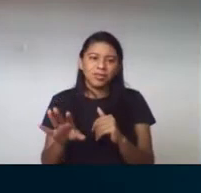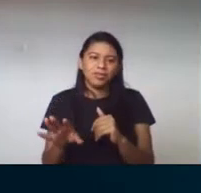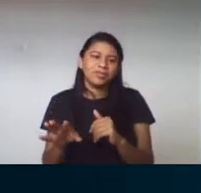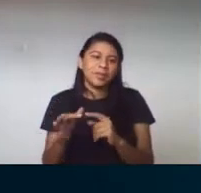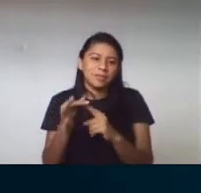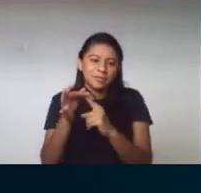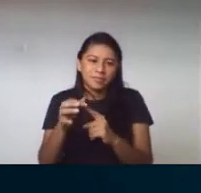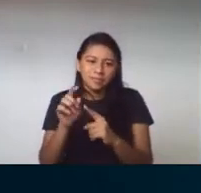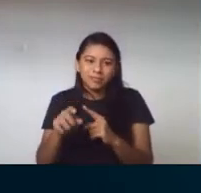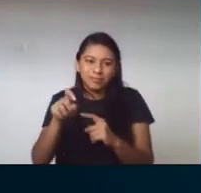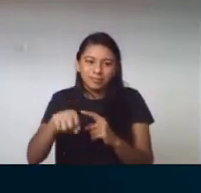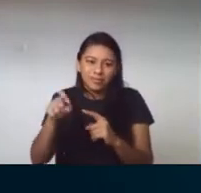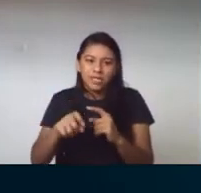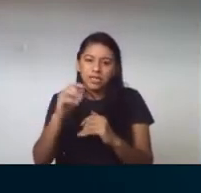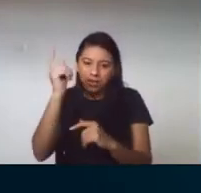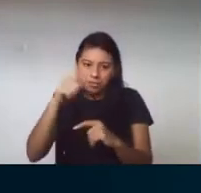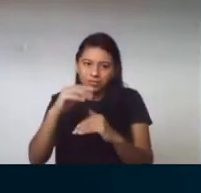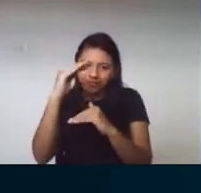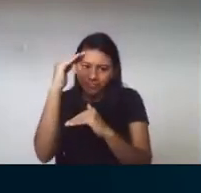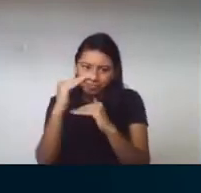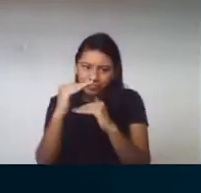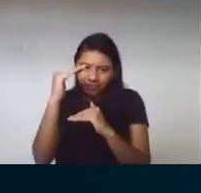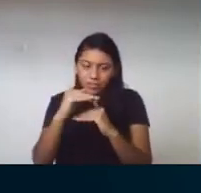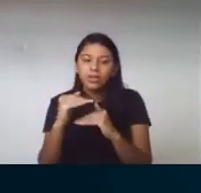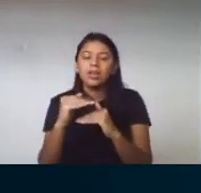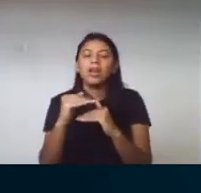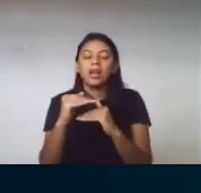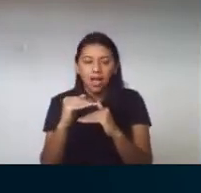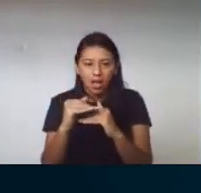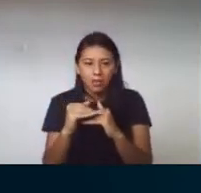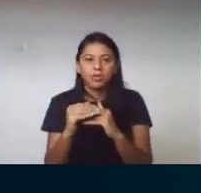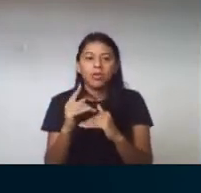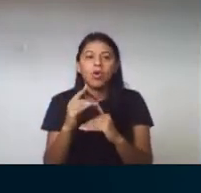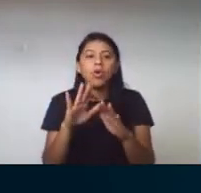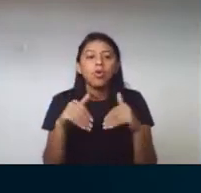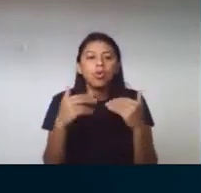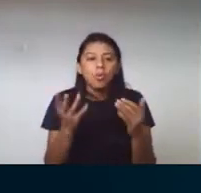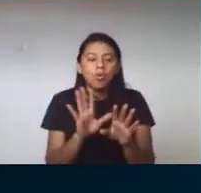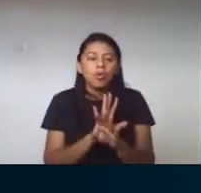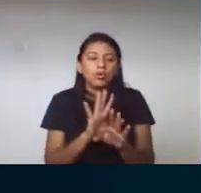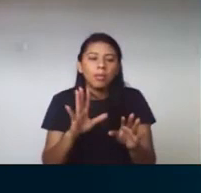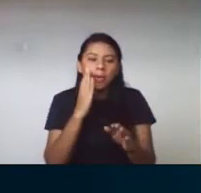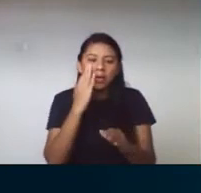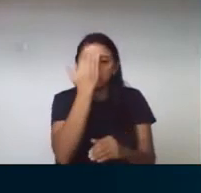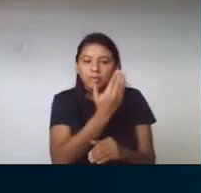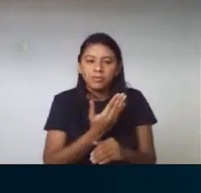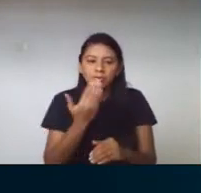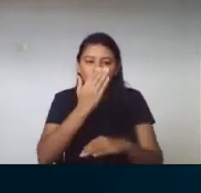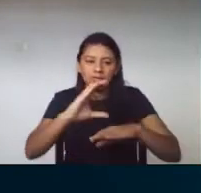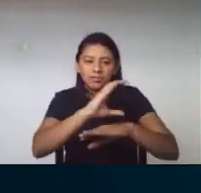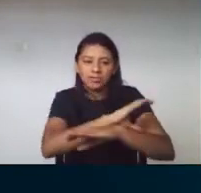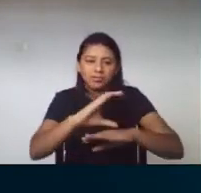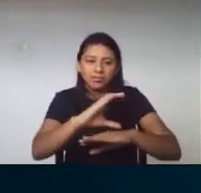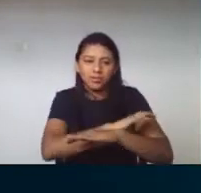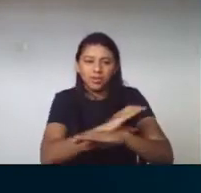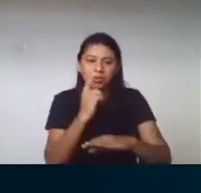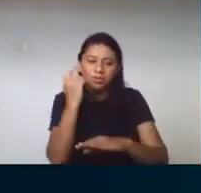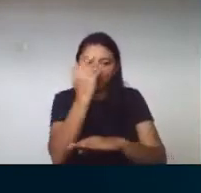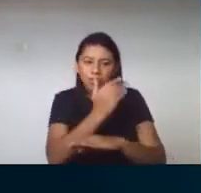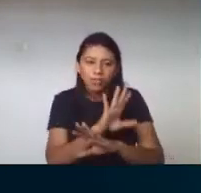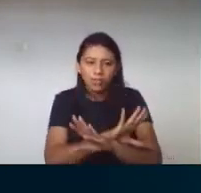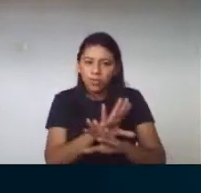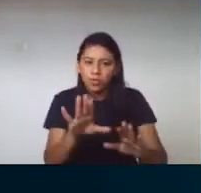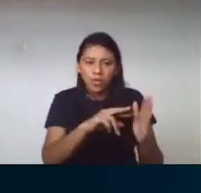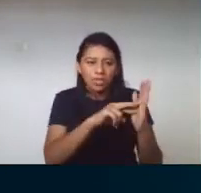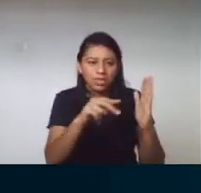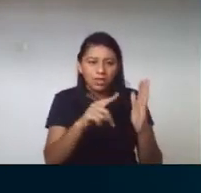todo esto fue realizado única y exclusivamente por medios digitales, por simulaciones computacionales. Aquí se ahorró, por